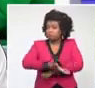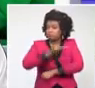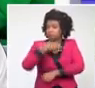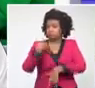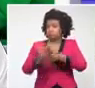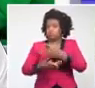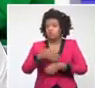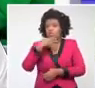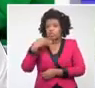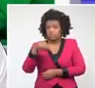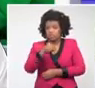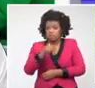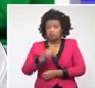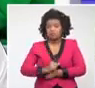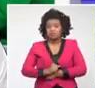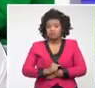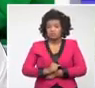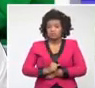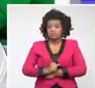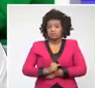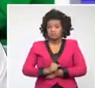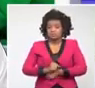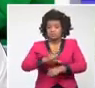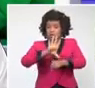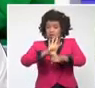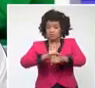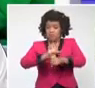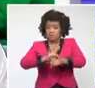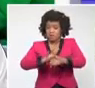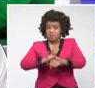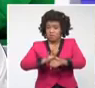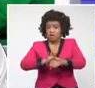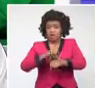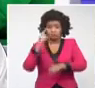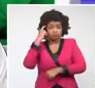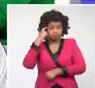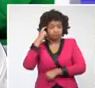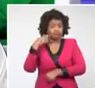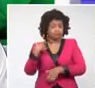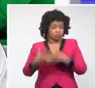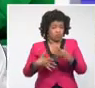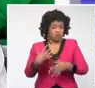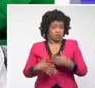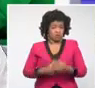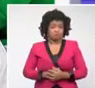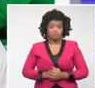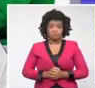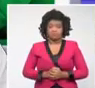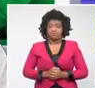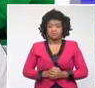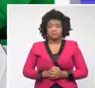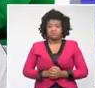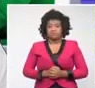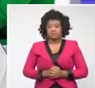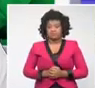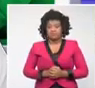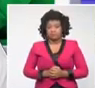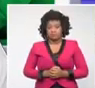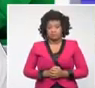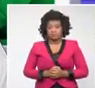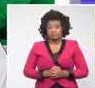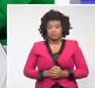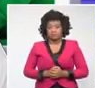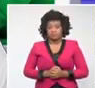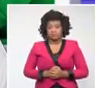diabetes mellitus y una enfermedad psiquiátrica crónica. Este paciente, después de una